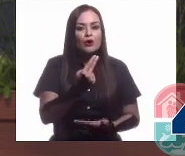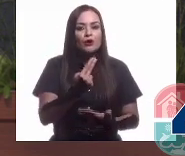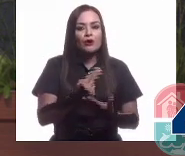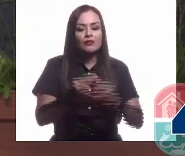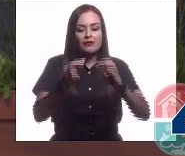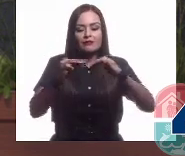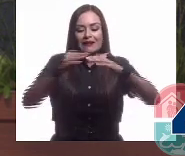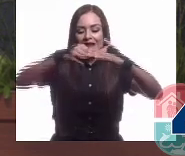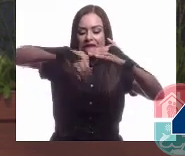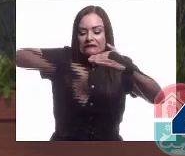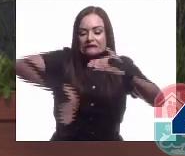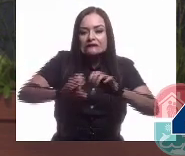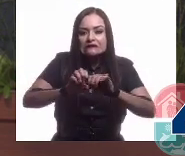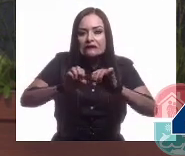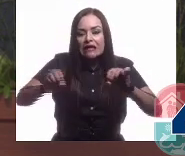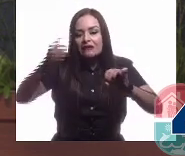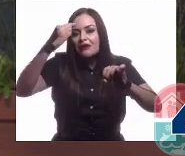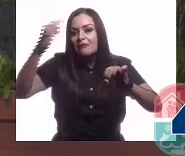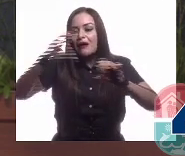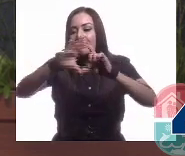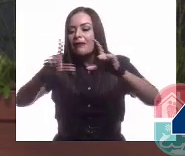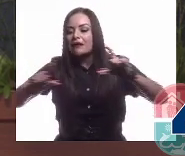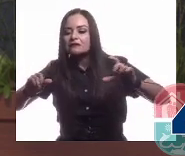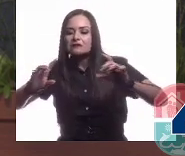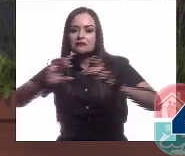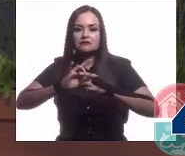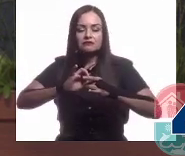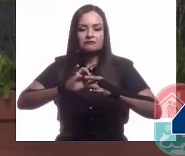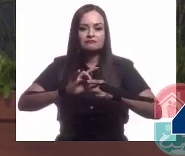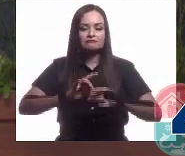submarino que nos conecte con el resto del país.